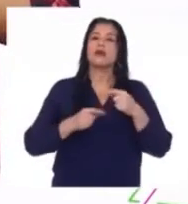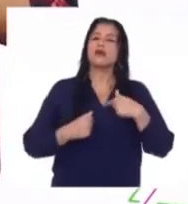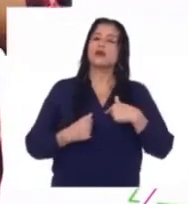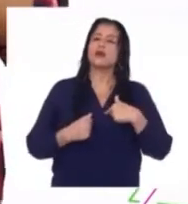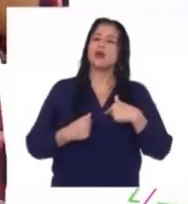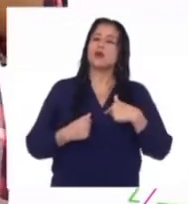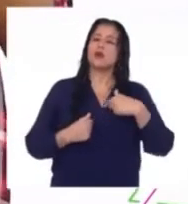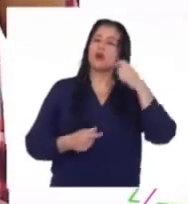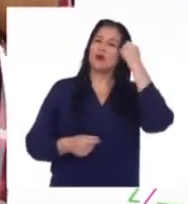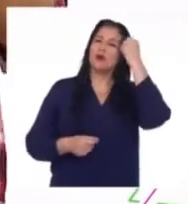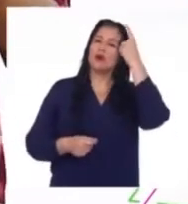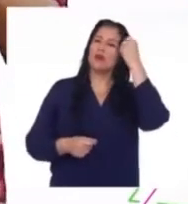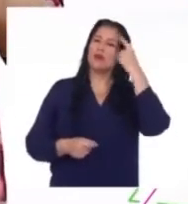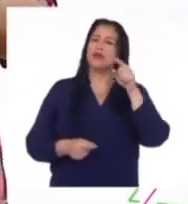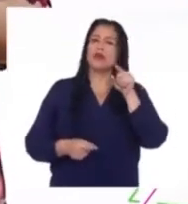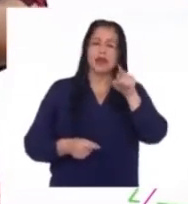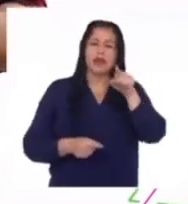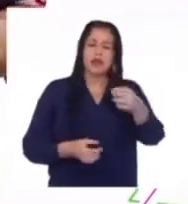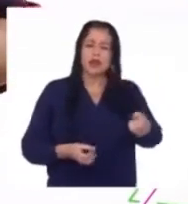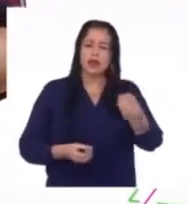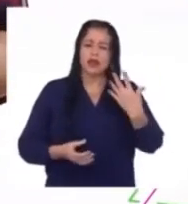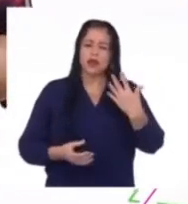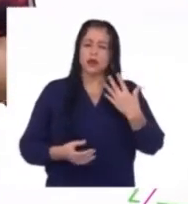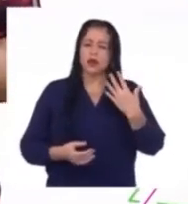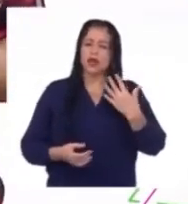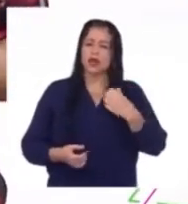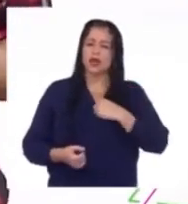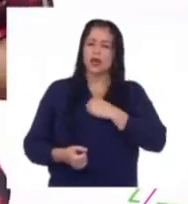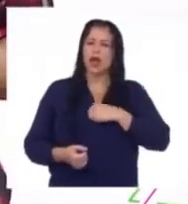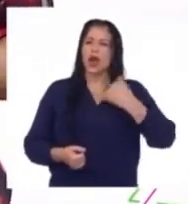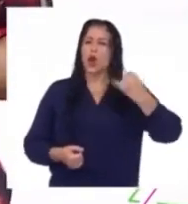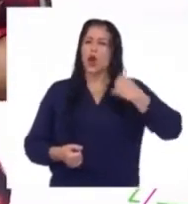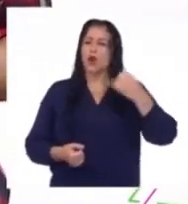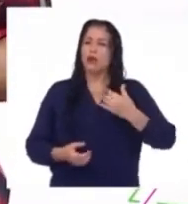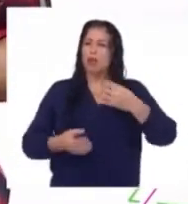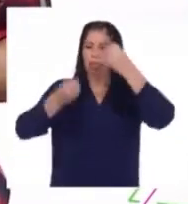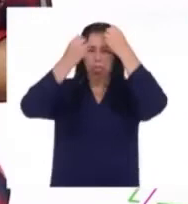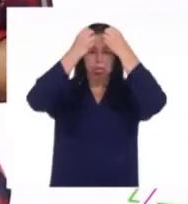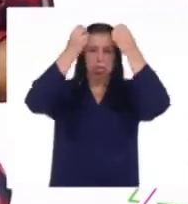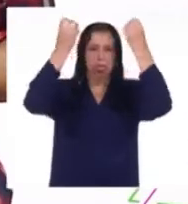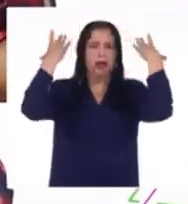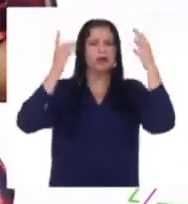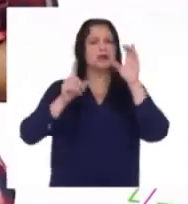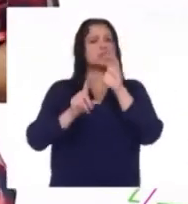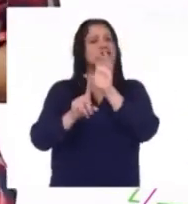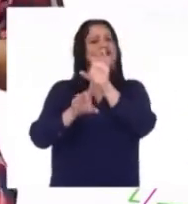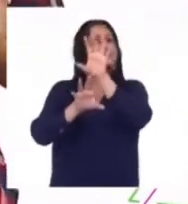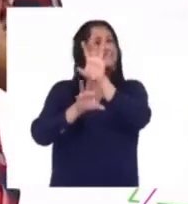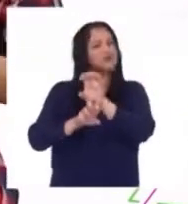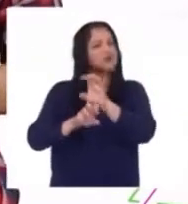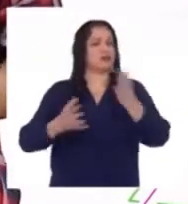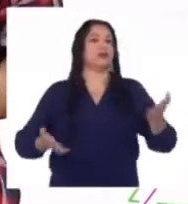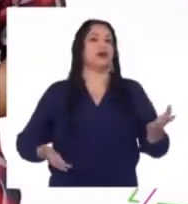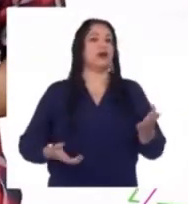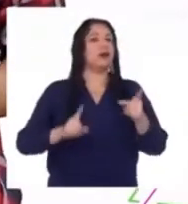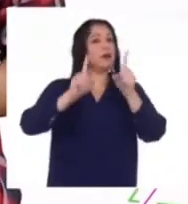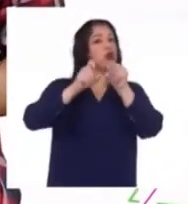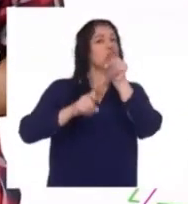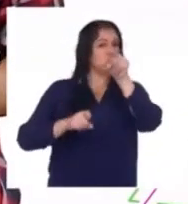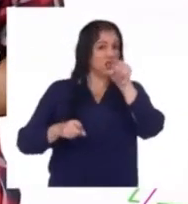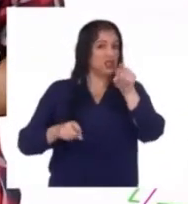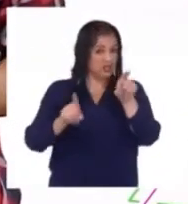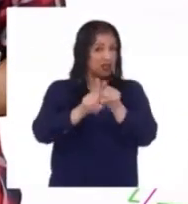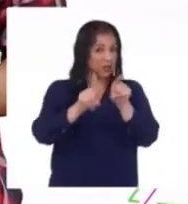cuenta que dijo que son los jóvenes los que se están olvidando de sus tradiciones. ¿Les pasa a ustedes?